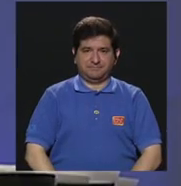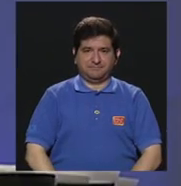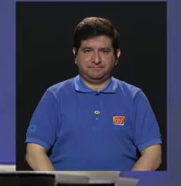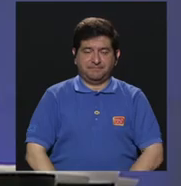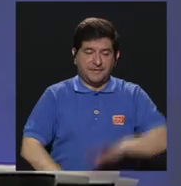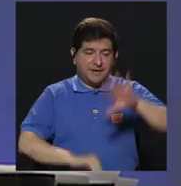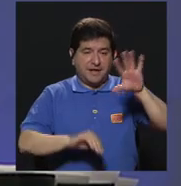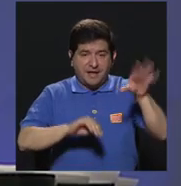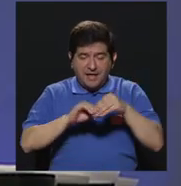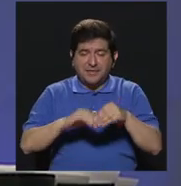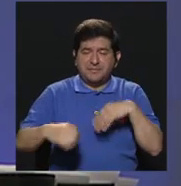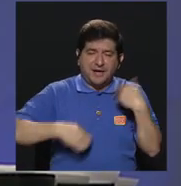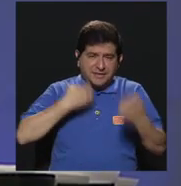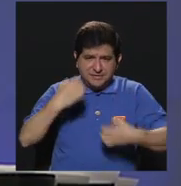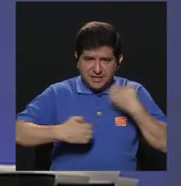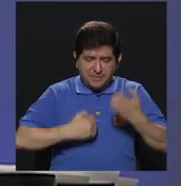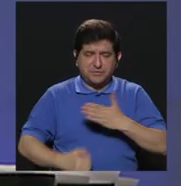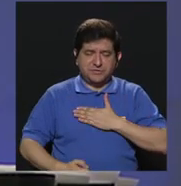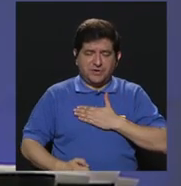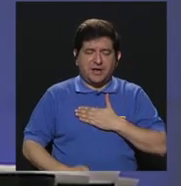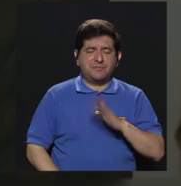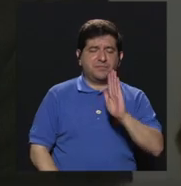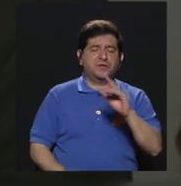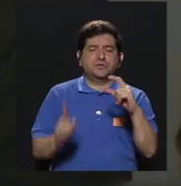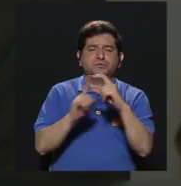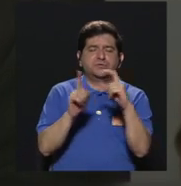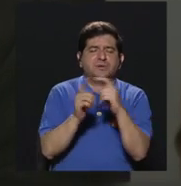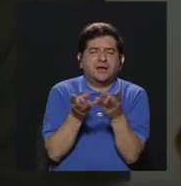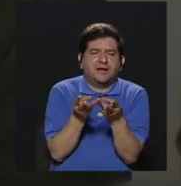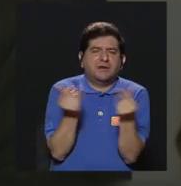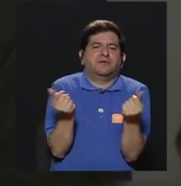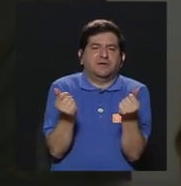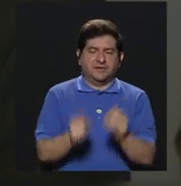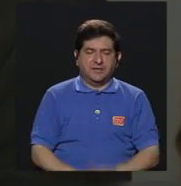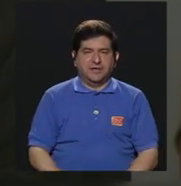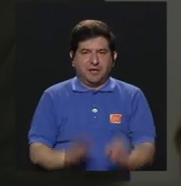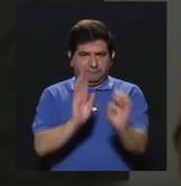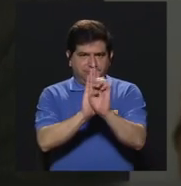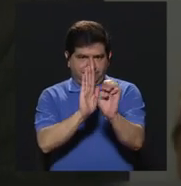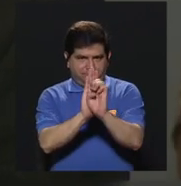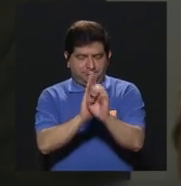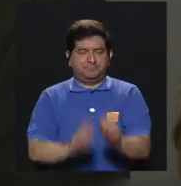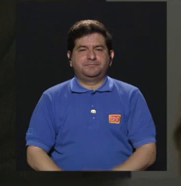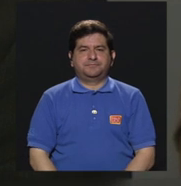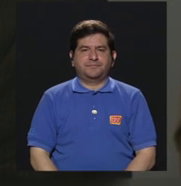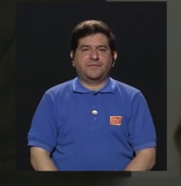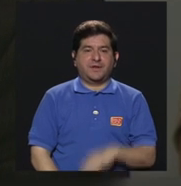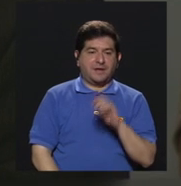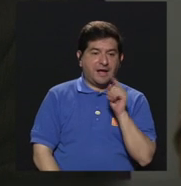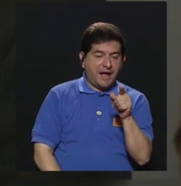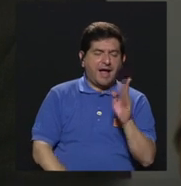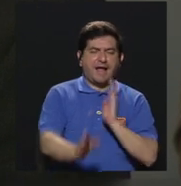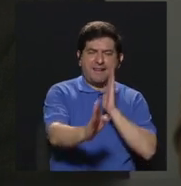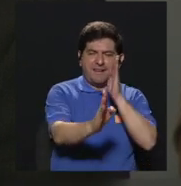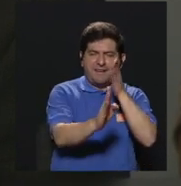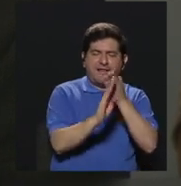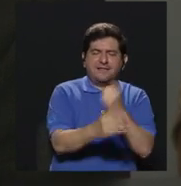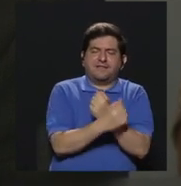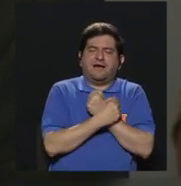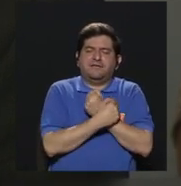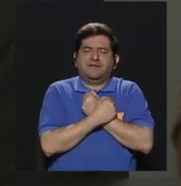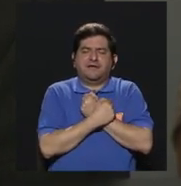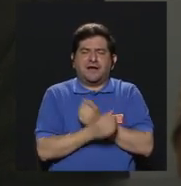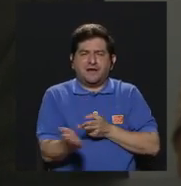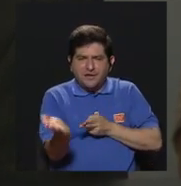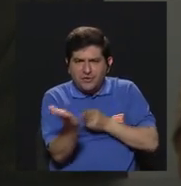Además de la emotividad que me producen sus palabras, por ejemplo, por el ejemplo de lealtad y cariño